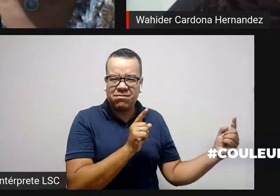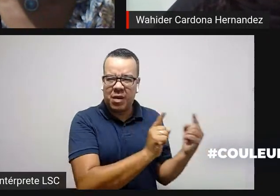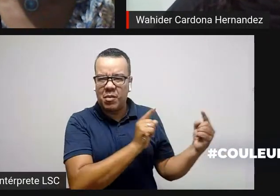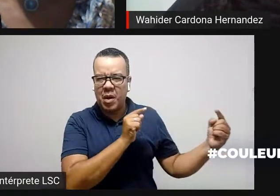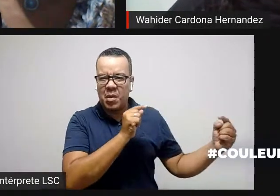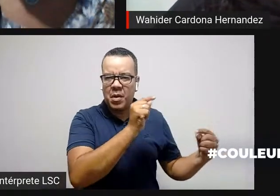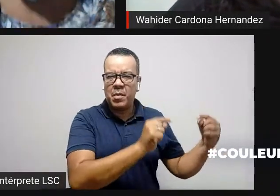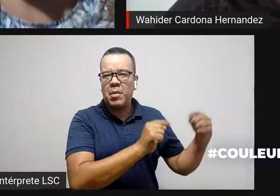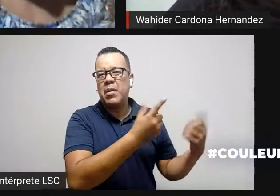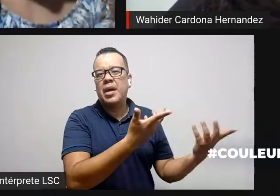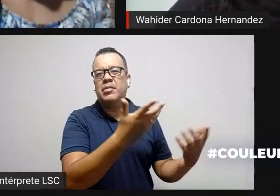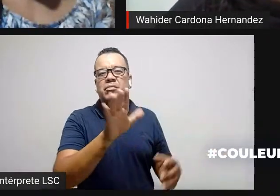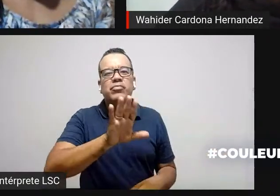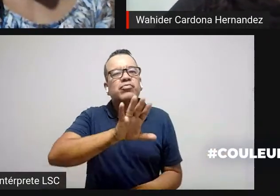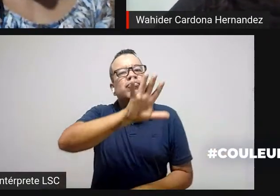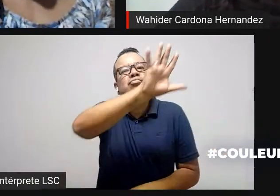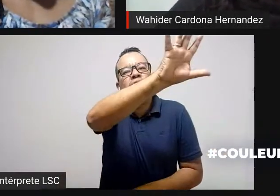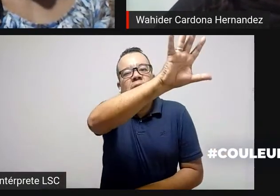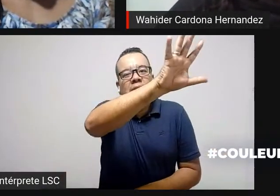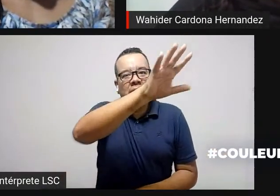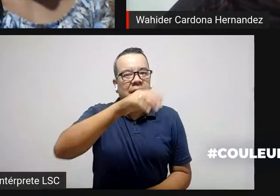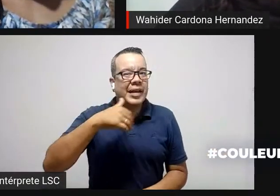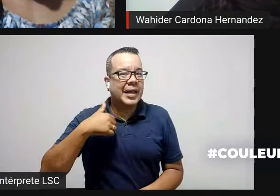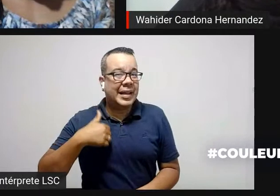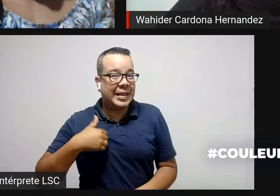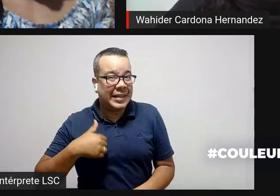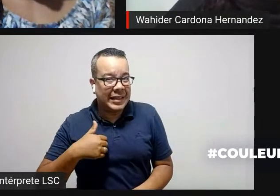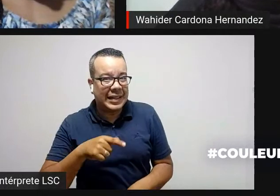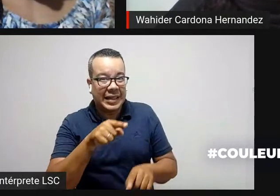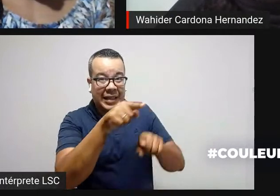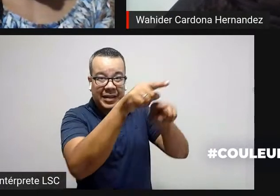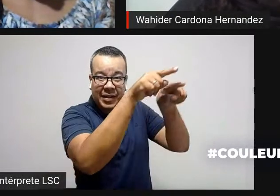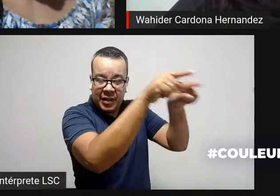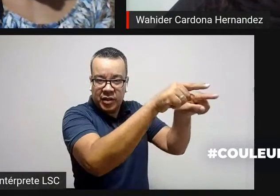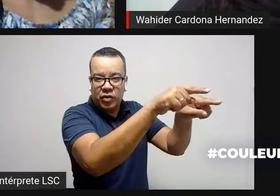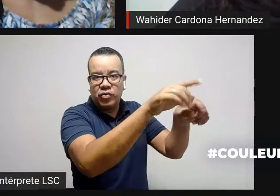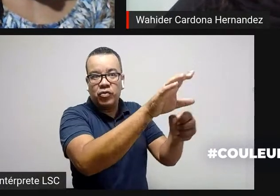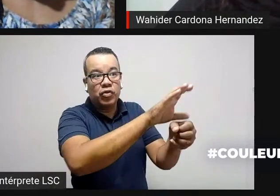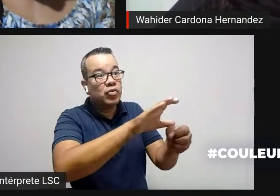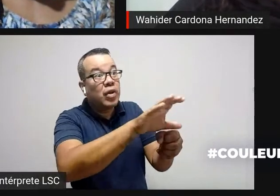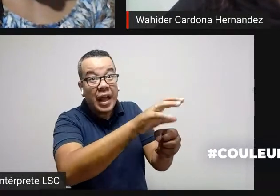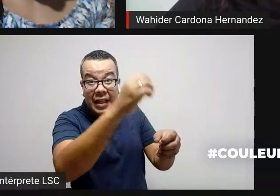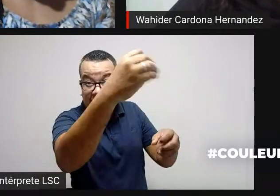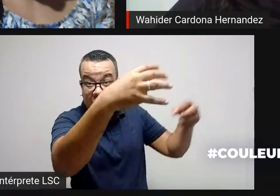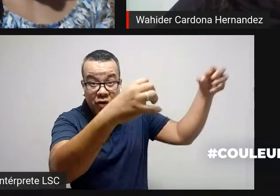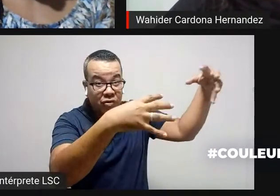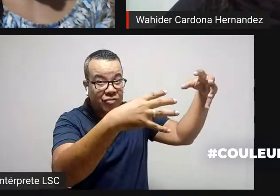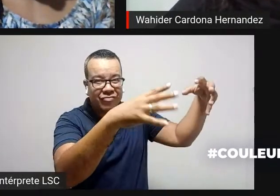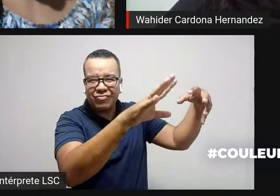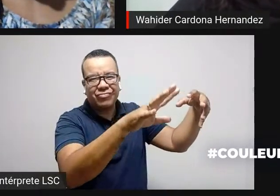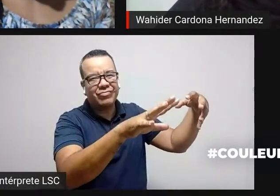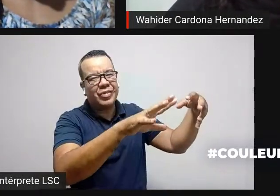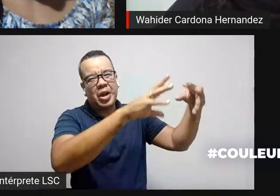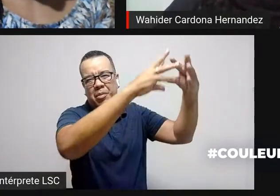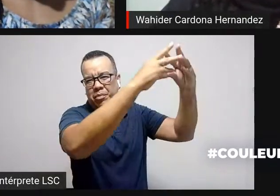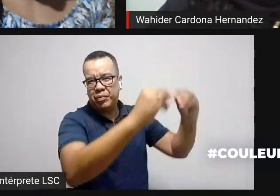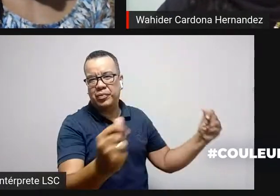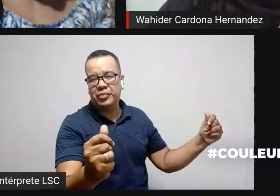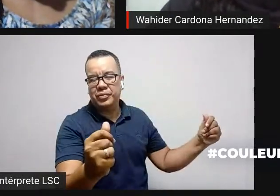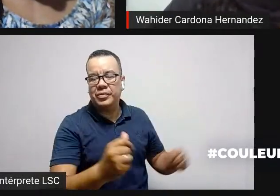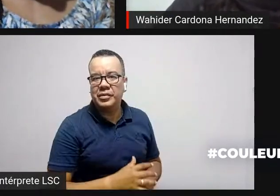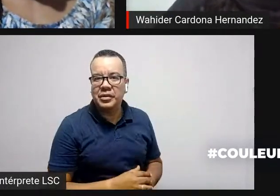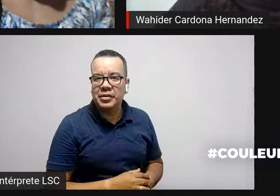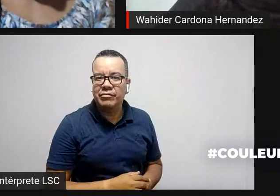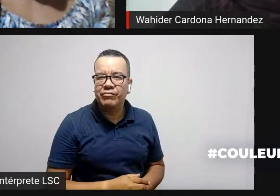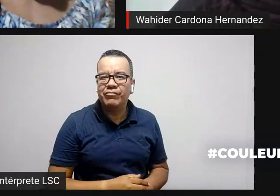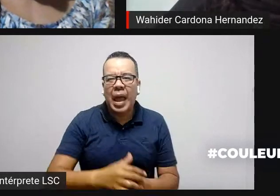Buenos Aires no era una ciudad de luces, sino un refugio del despojo. Tango triste,